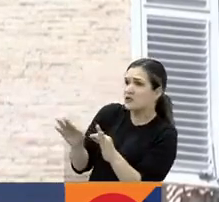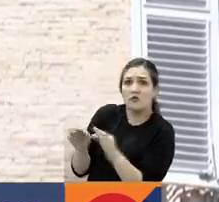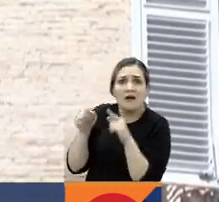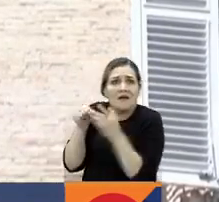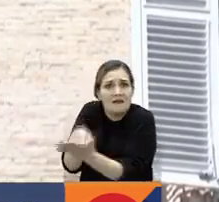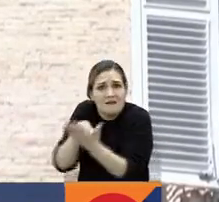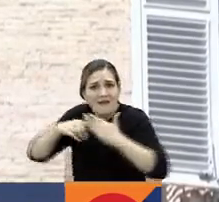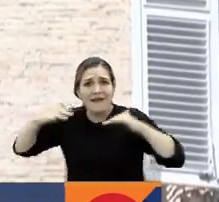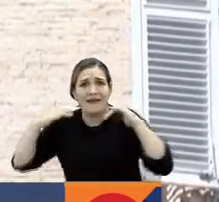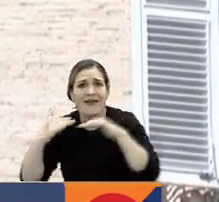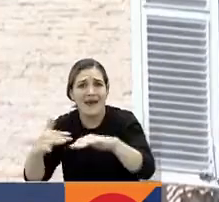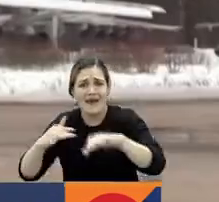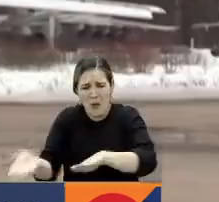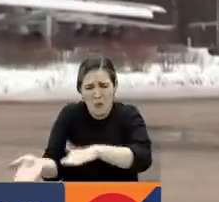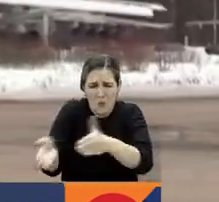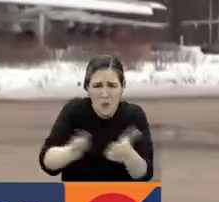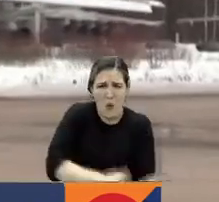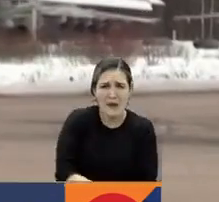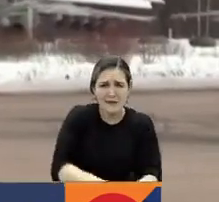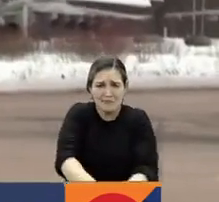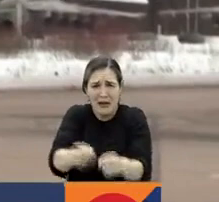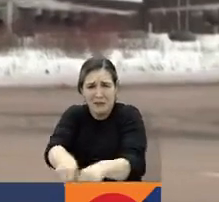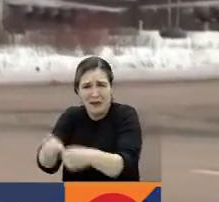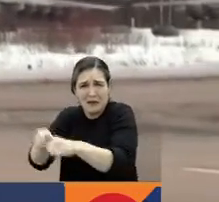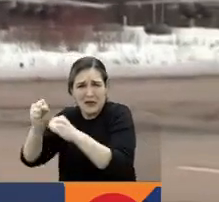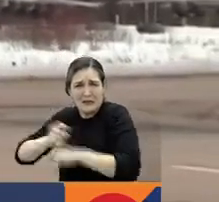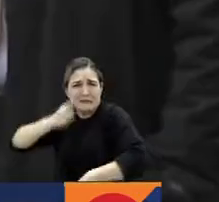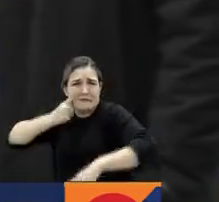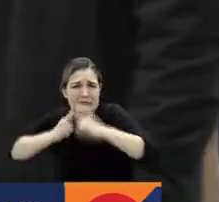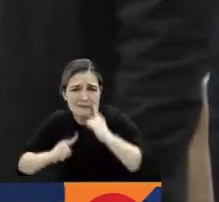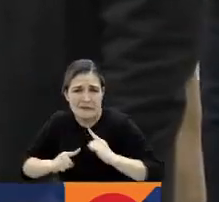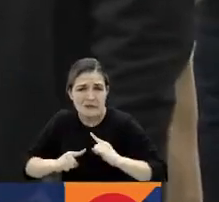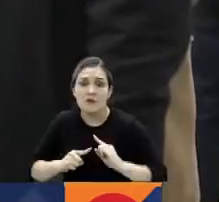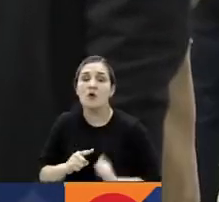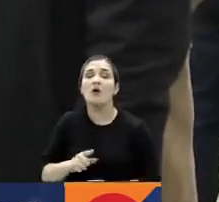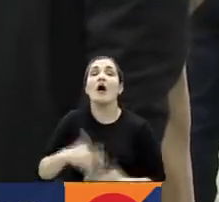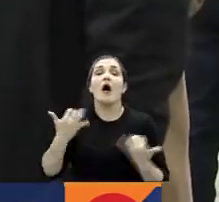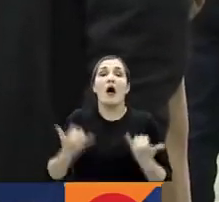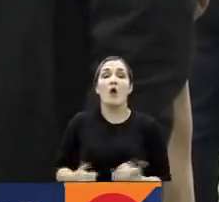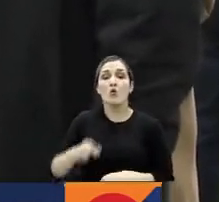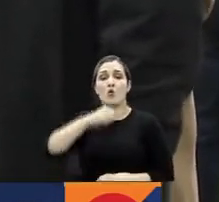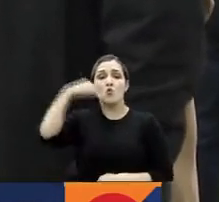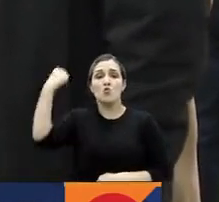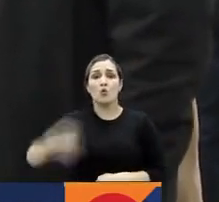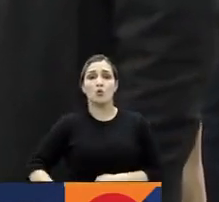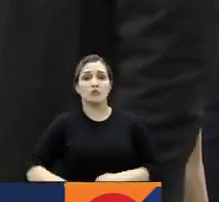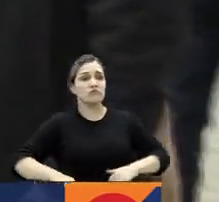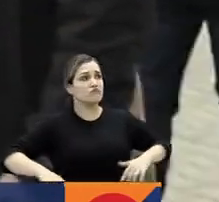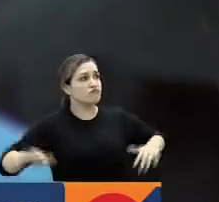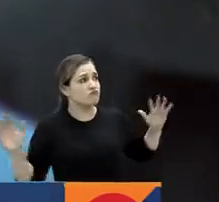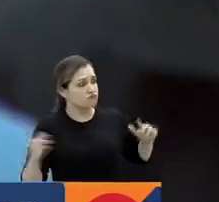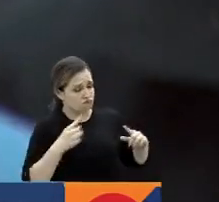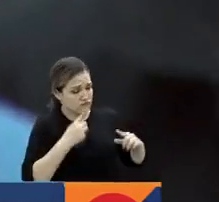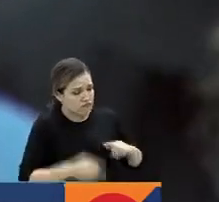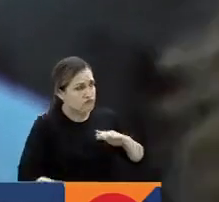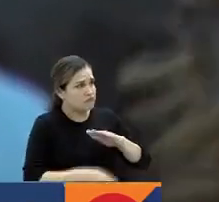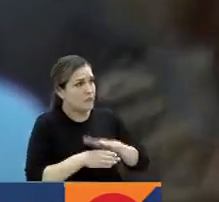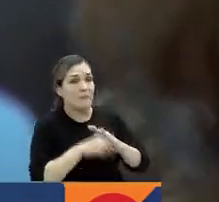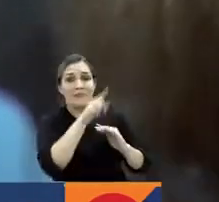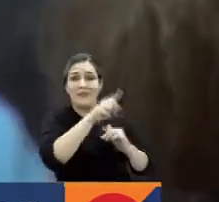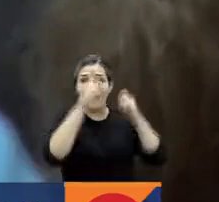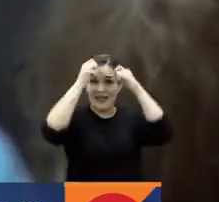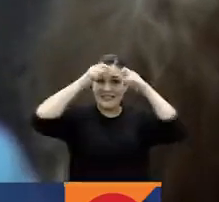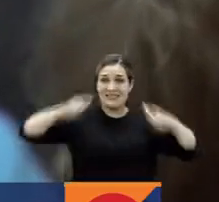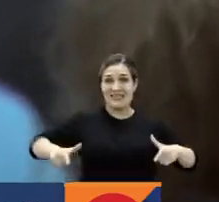muerte, destrucción y miseria. La retórica de Rusia eleva su tono. Después que Estados Unidos confirmara a través de su secretario de